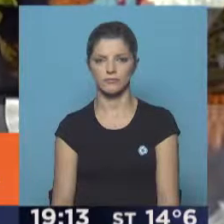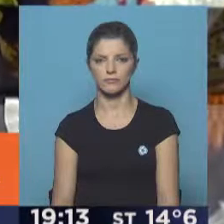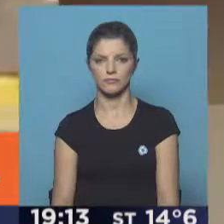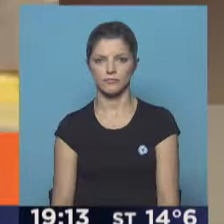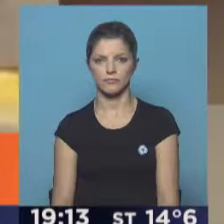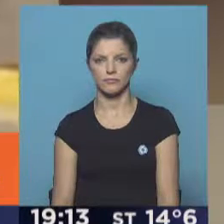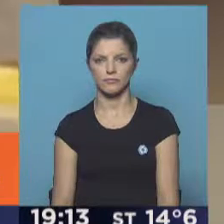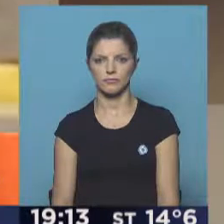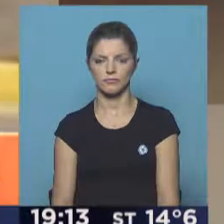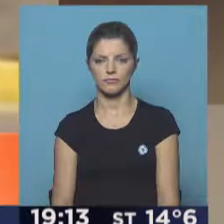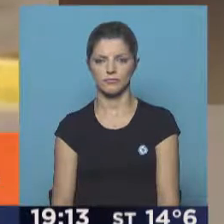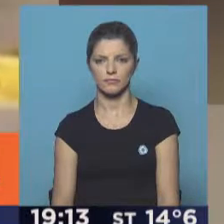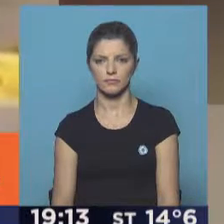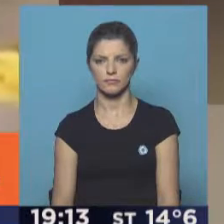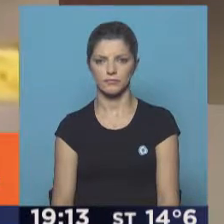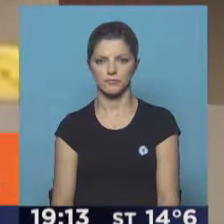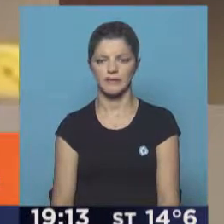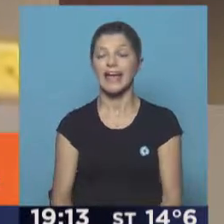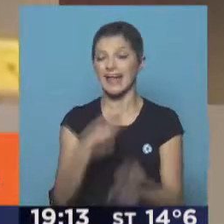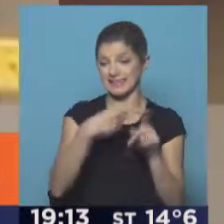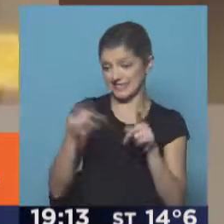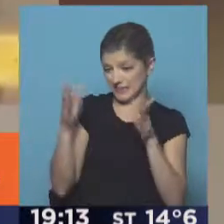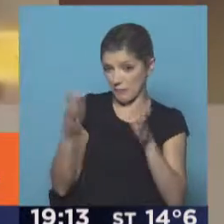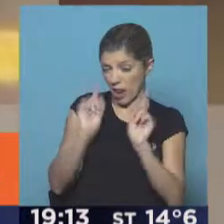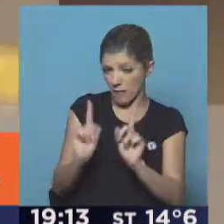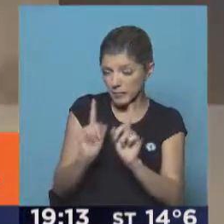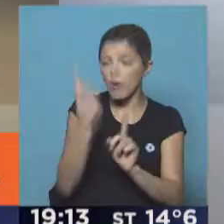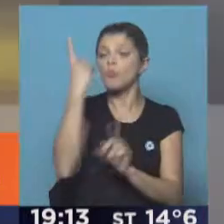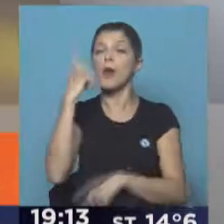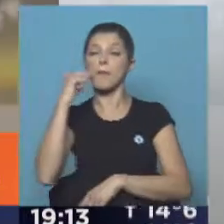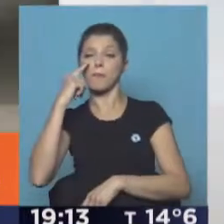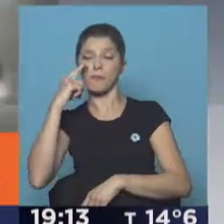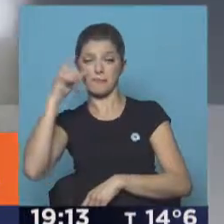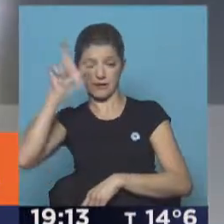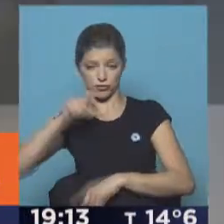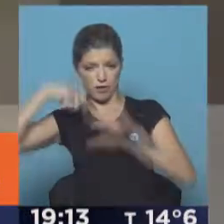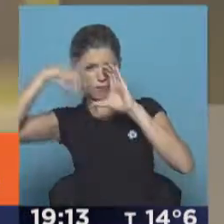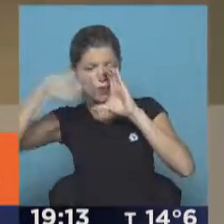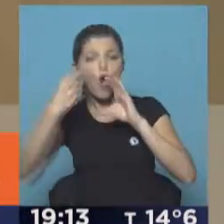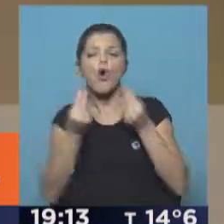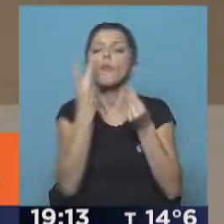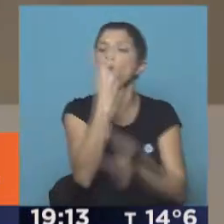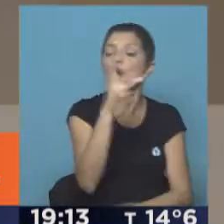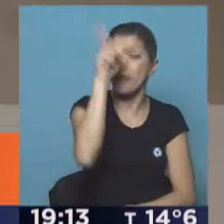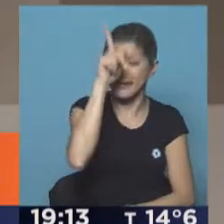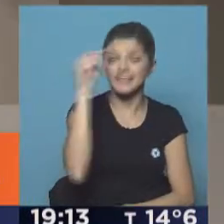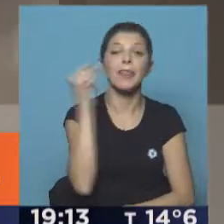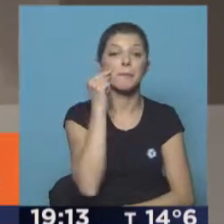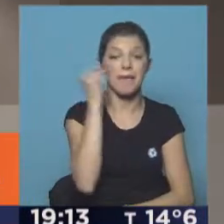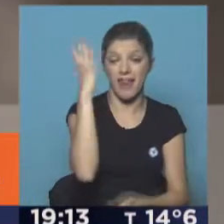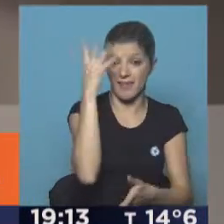this. Esta misma semana, una persona filmó cómo 2 policías blancos tiraban al